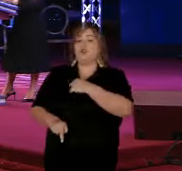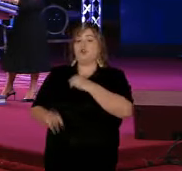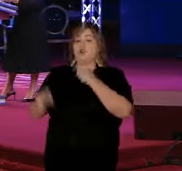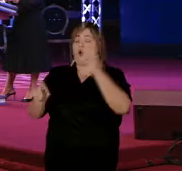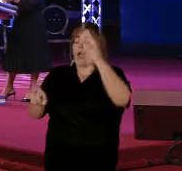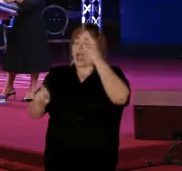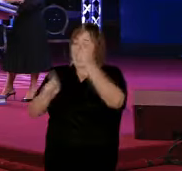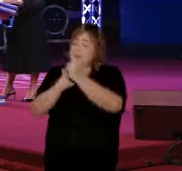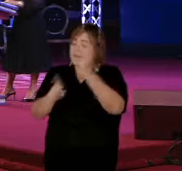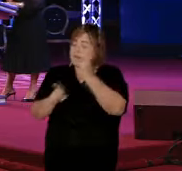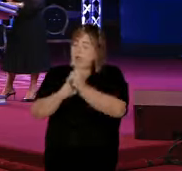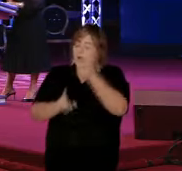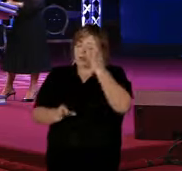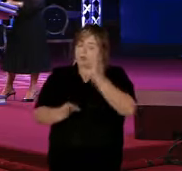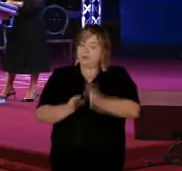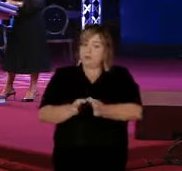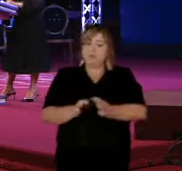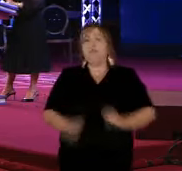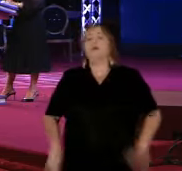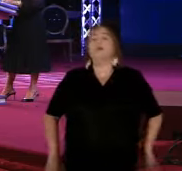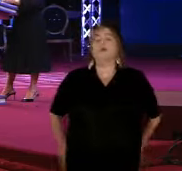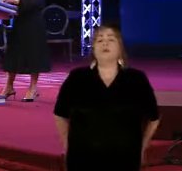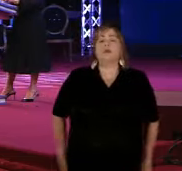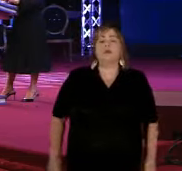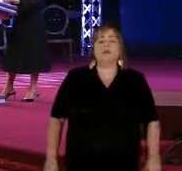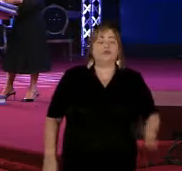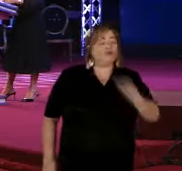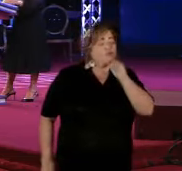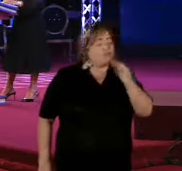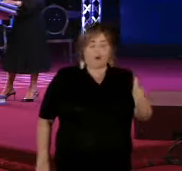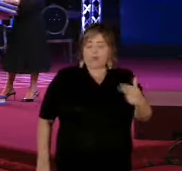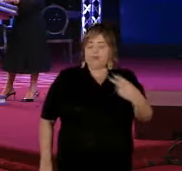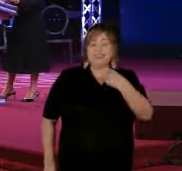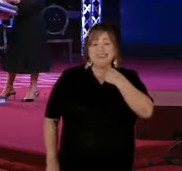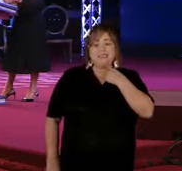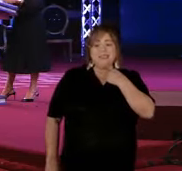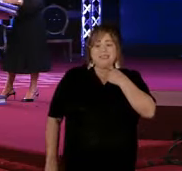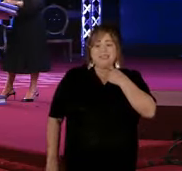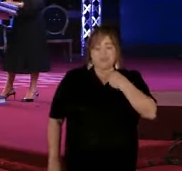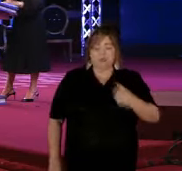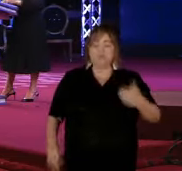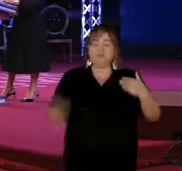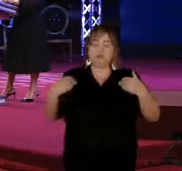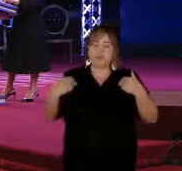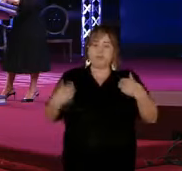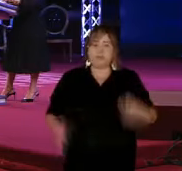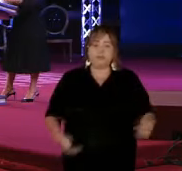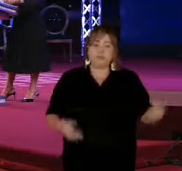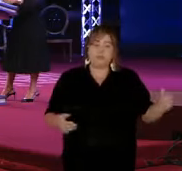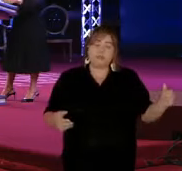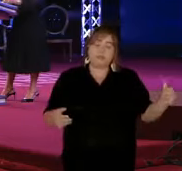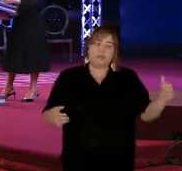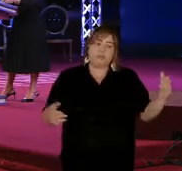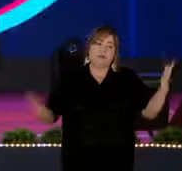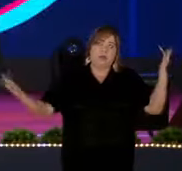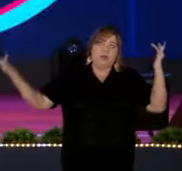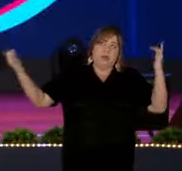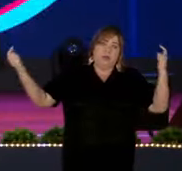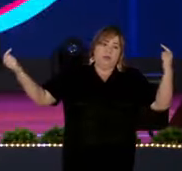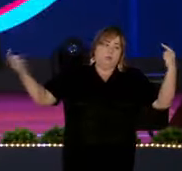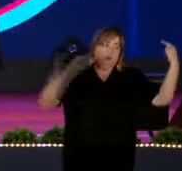tan preciosa? No nos vamos a detener. Vamos a atravesar ese valle. Yo sé que hemos estado en ese